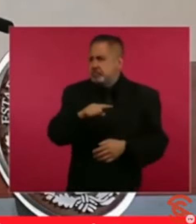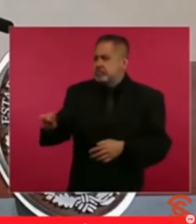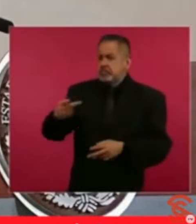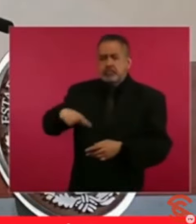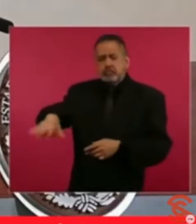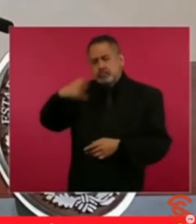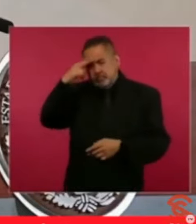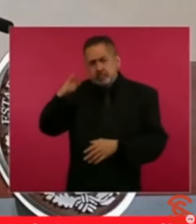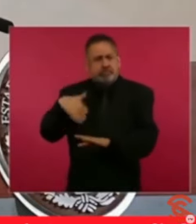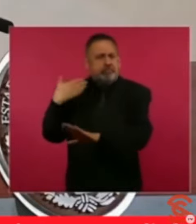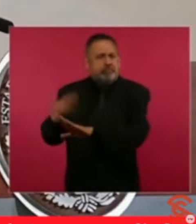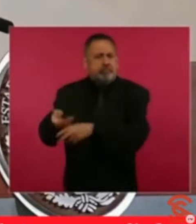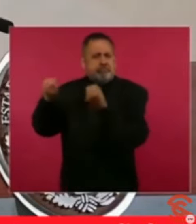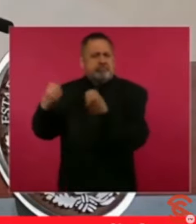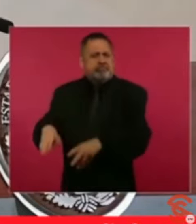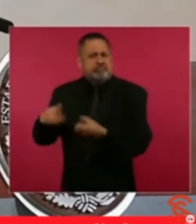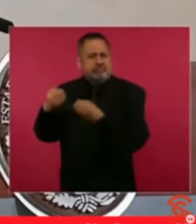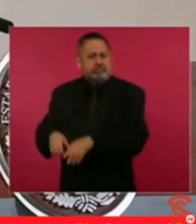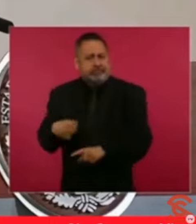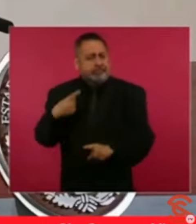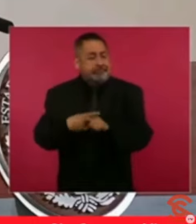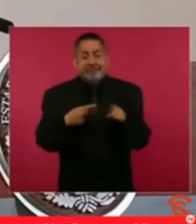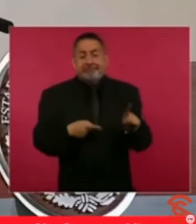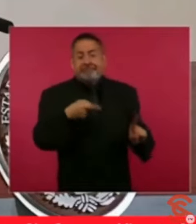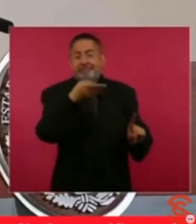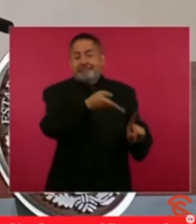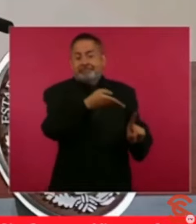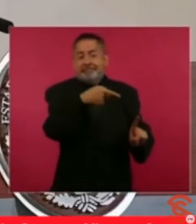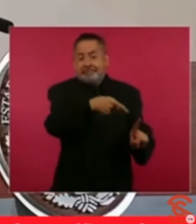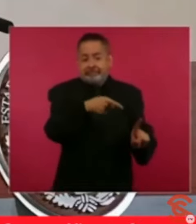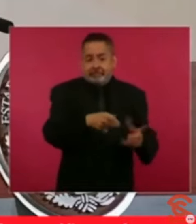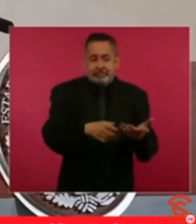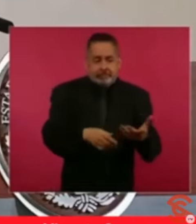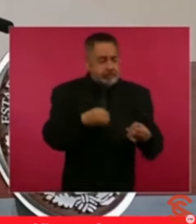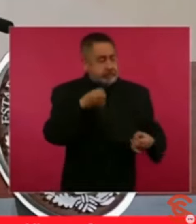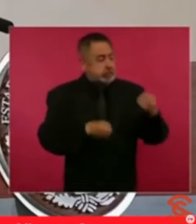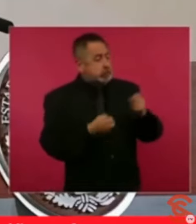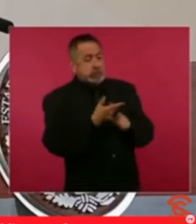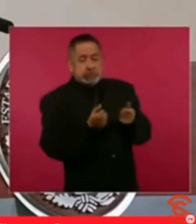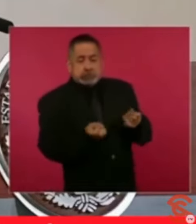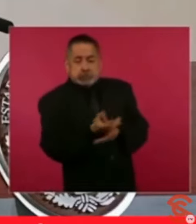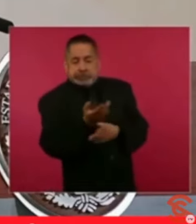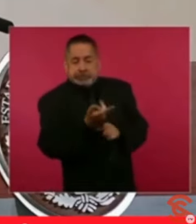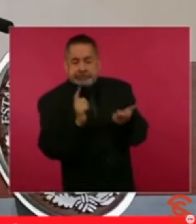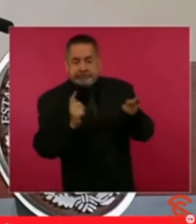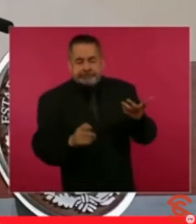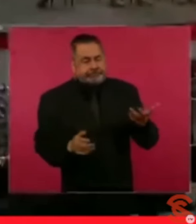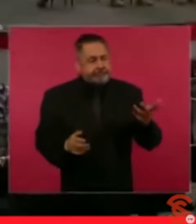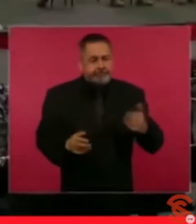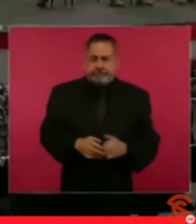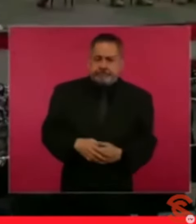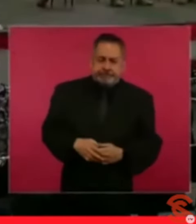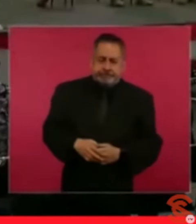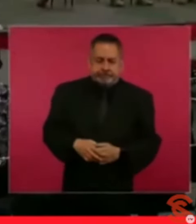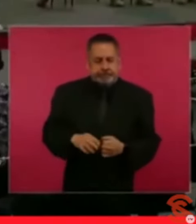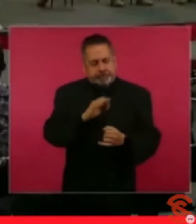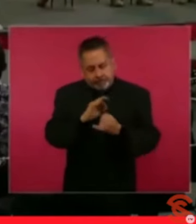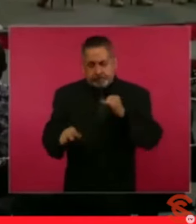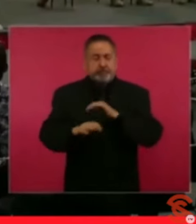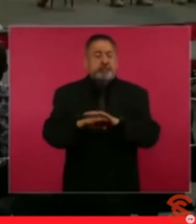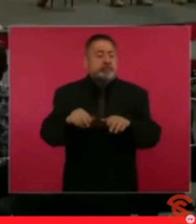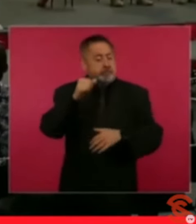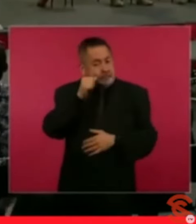de forma directa o indirecta los efectos del crimen organizado. Finalmente, el día de